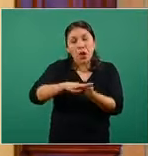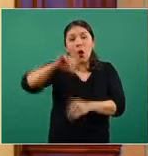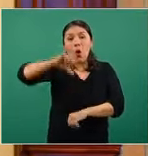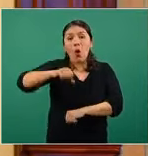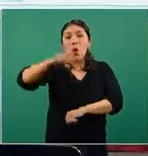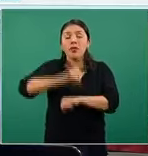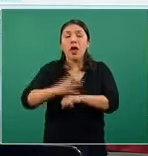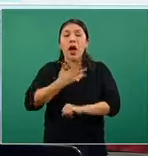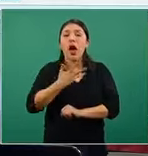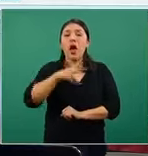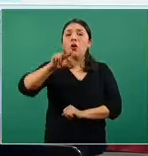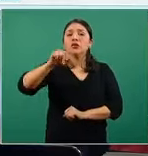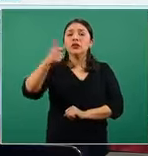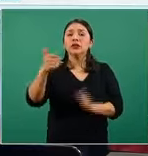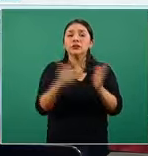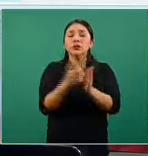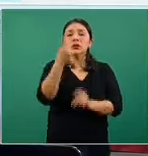de hoy